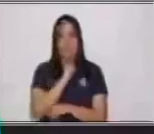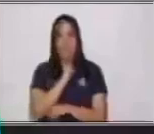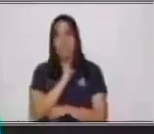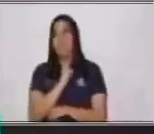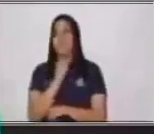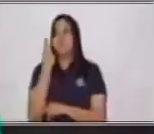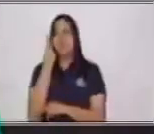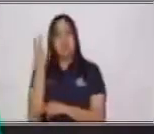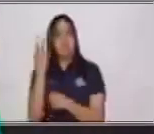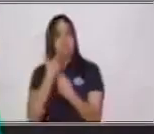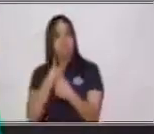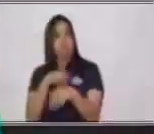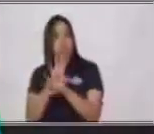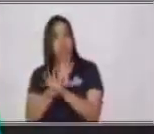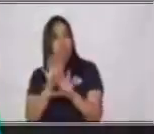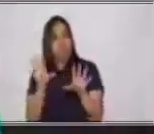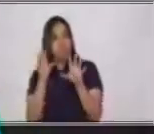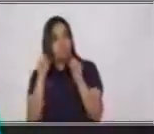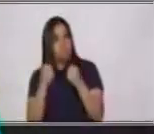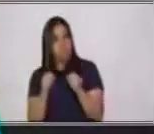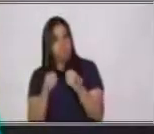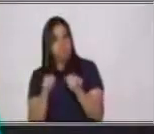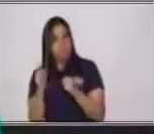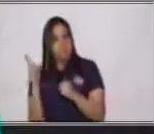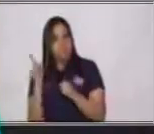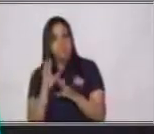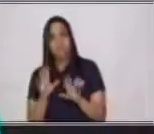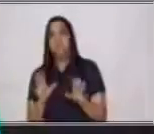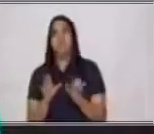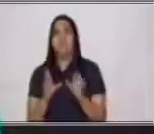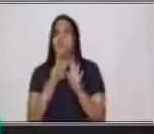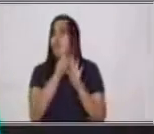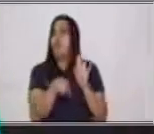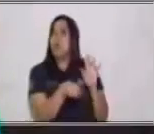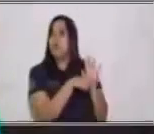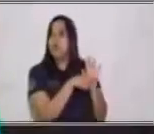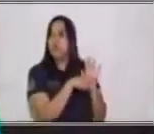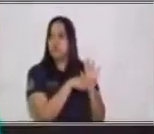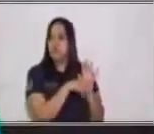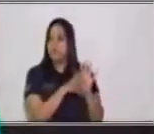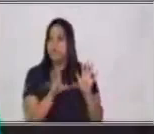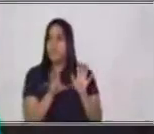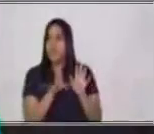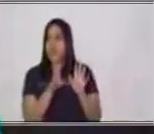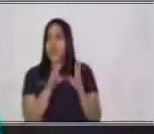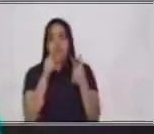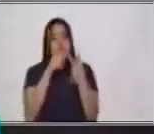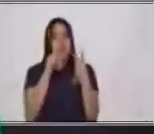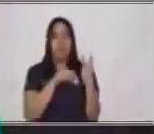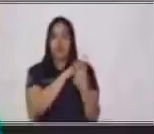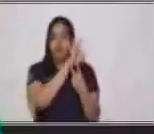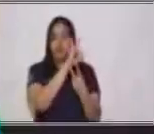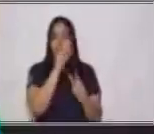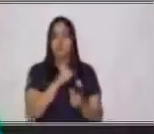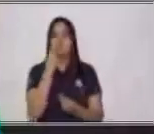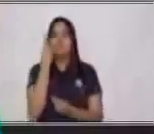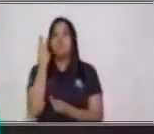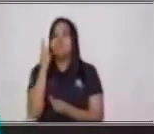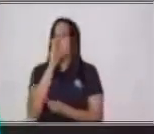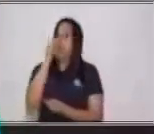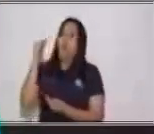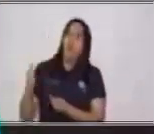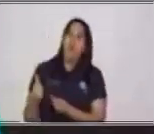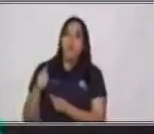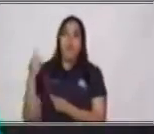Y hemos desarrollado nuestra resta de cubos. También acá nos colocan un nuevo